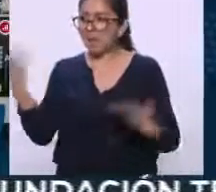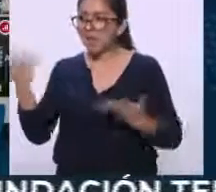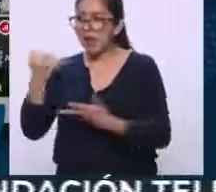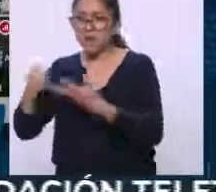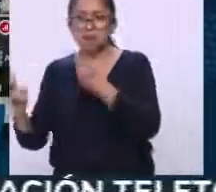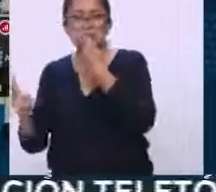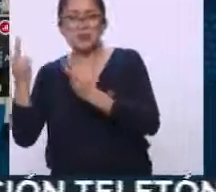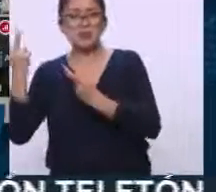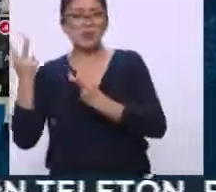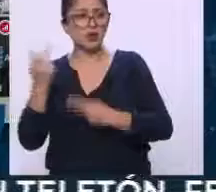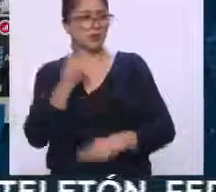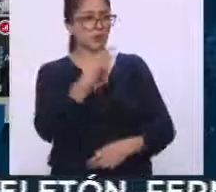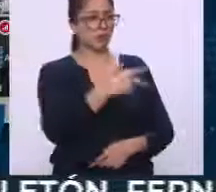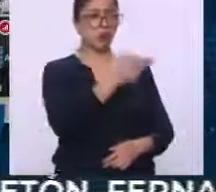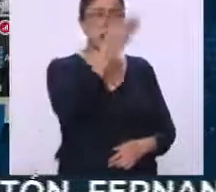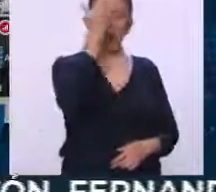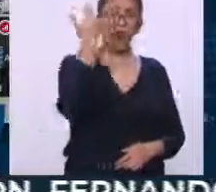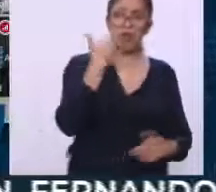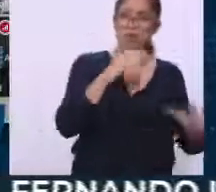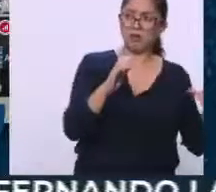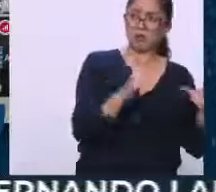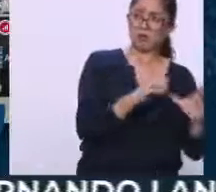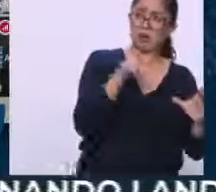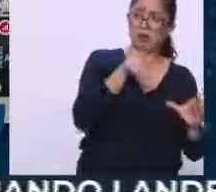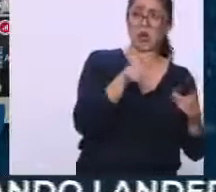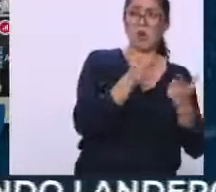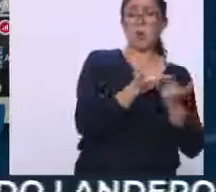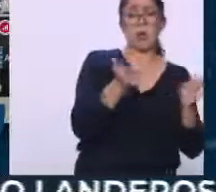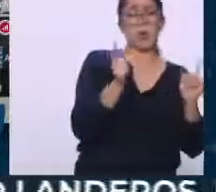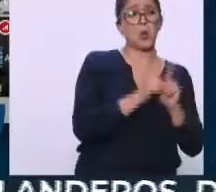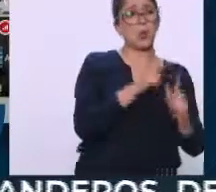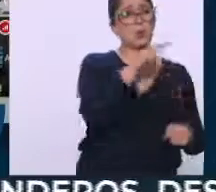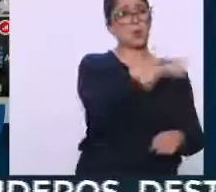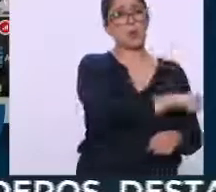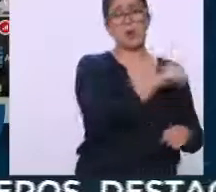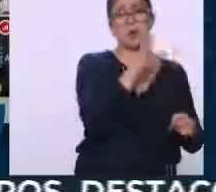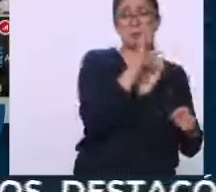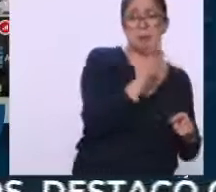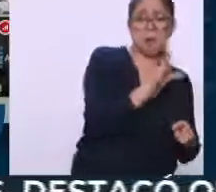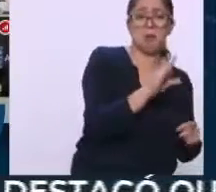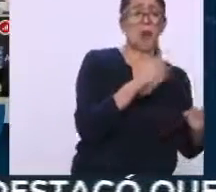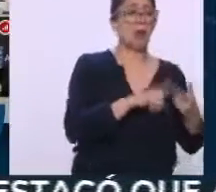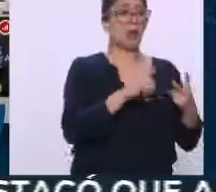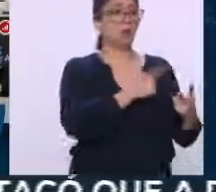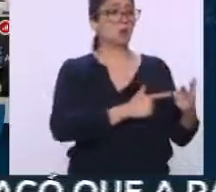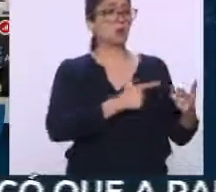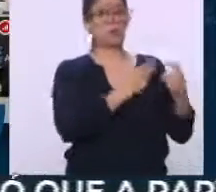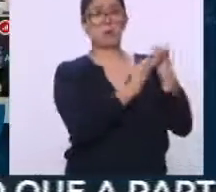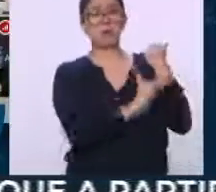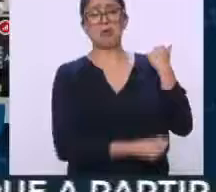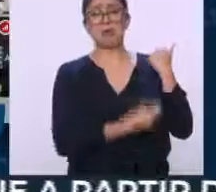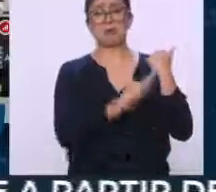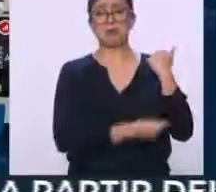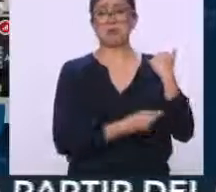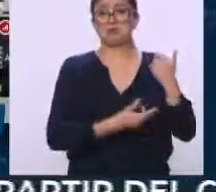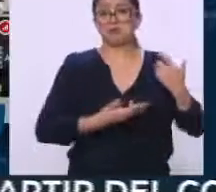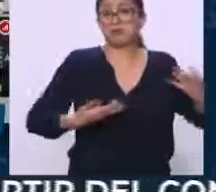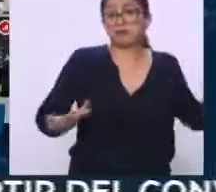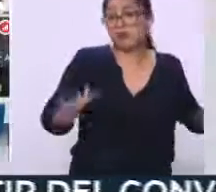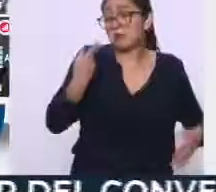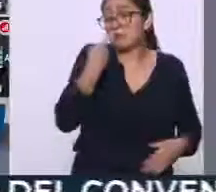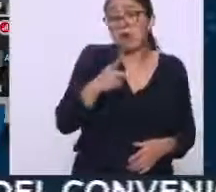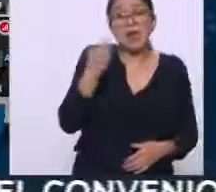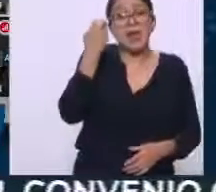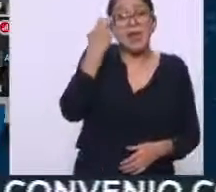poníamos y todo el mundo nos decía, o sea, el partido de las marihuanas, de las abortistas, ¿no? Pero fue una experiencia muy